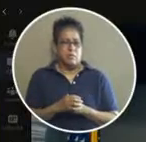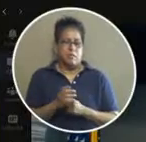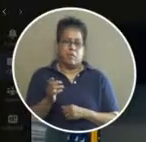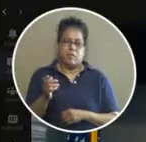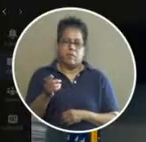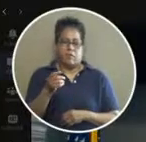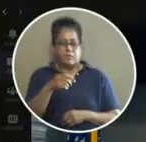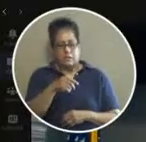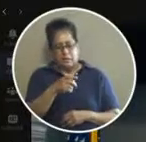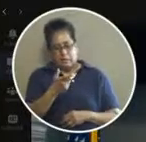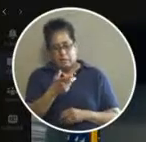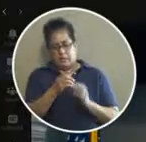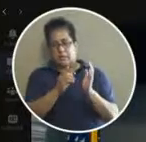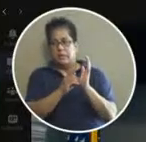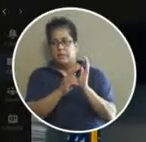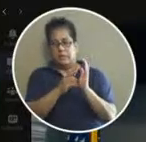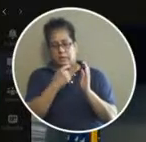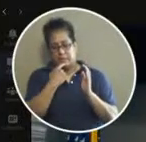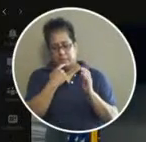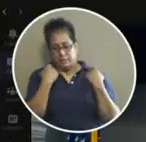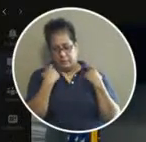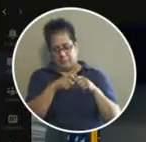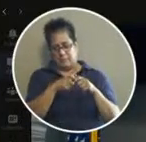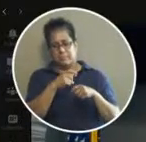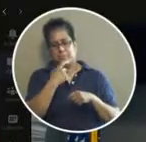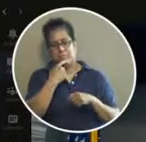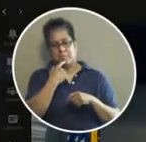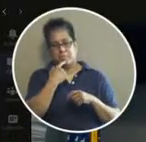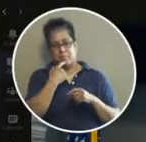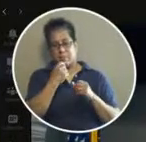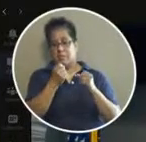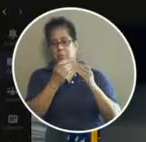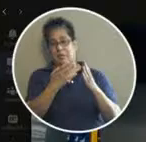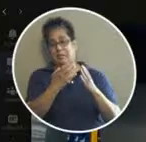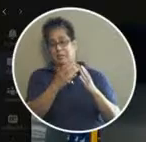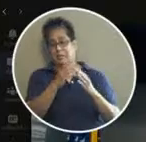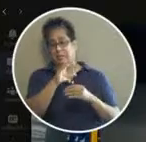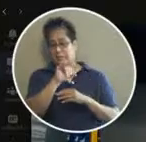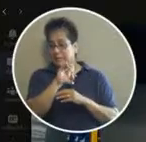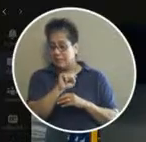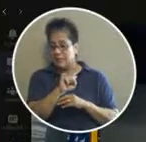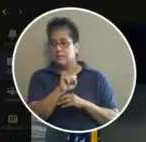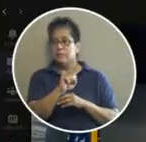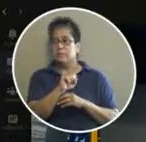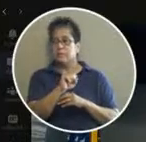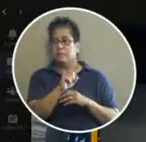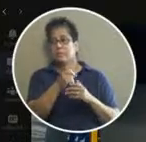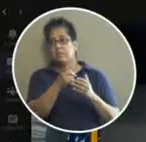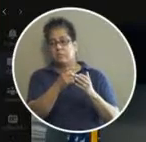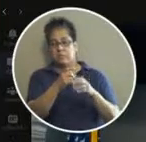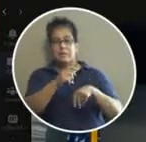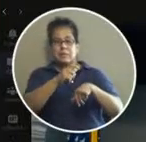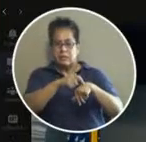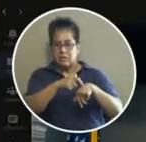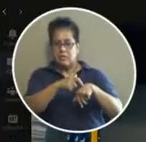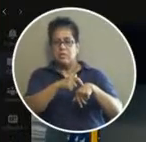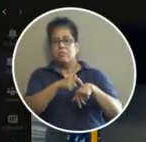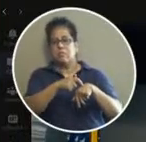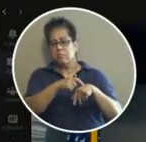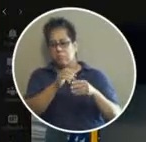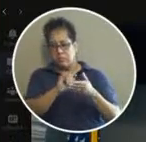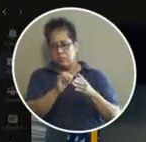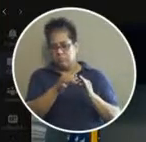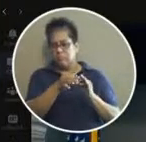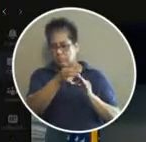La razón por la cual en muchas ocasiones hay un retraso o hay un tiempo un poco prolongado en el